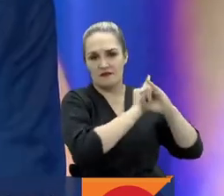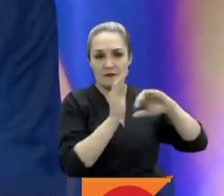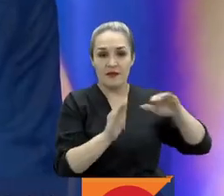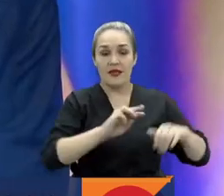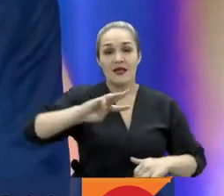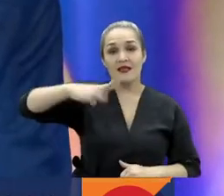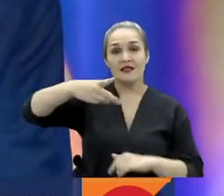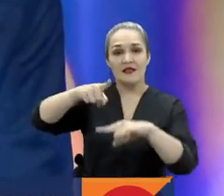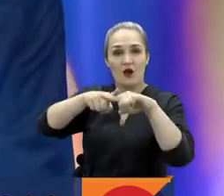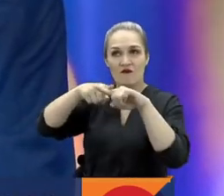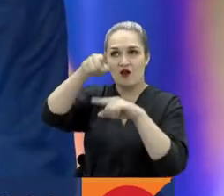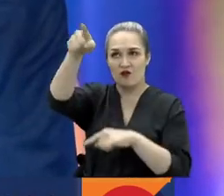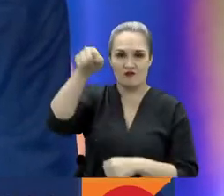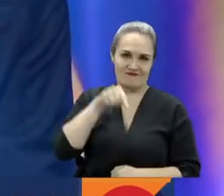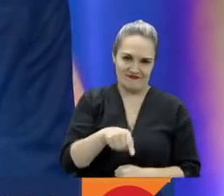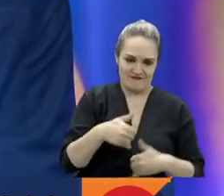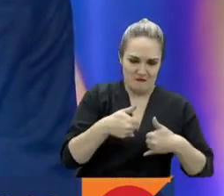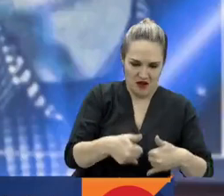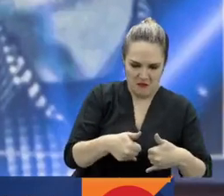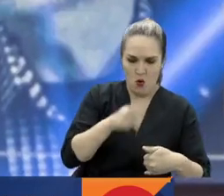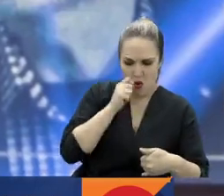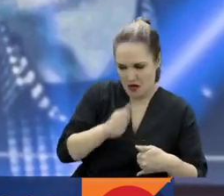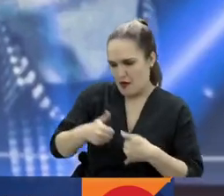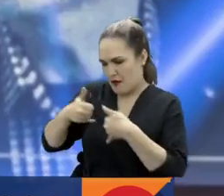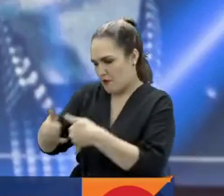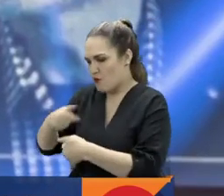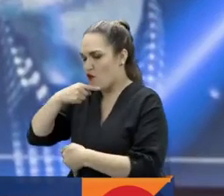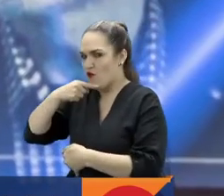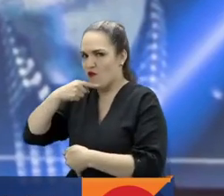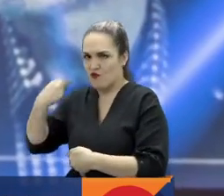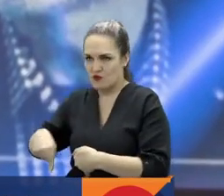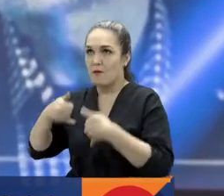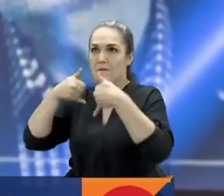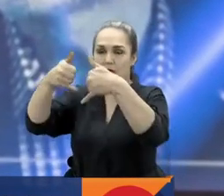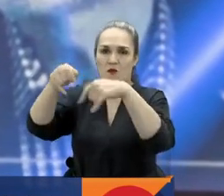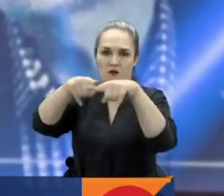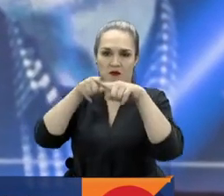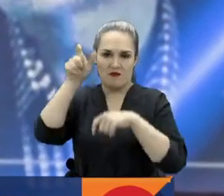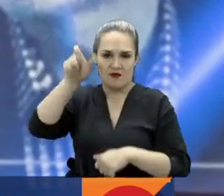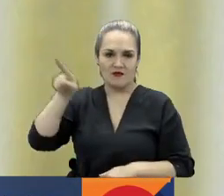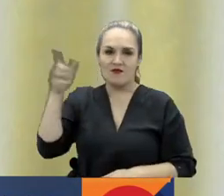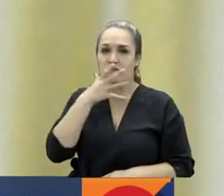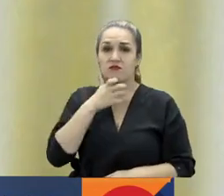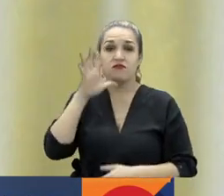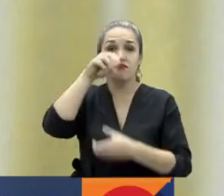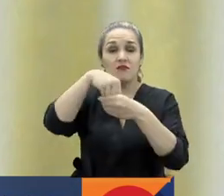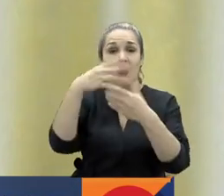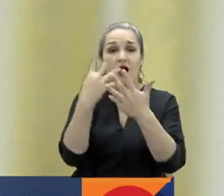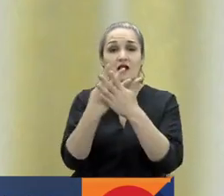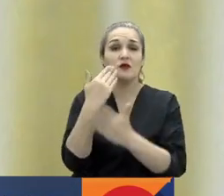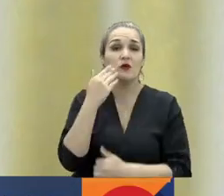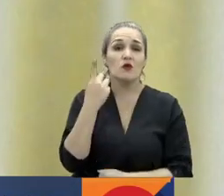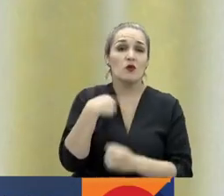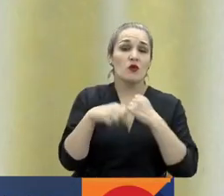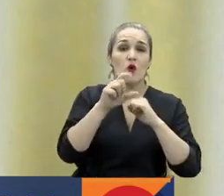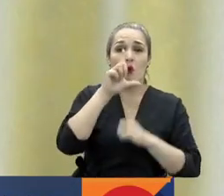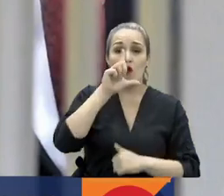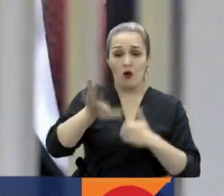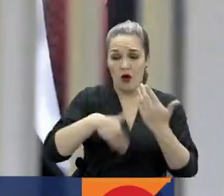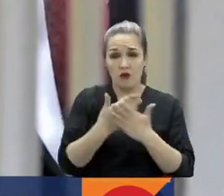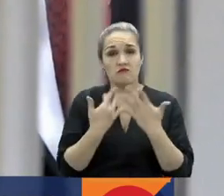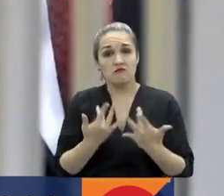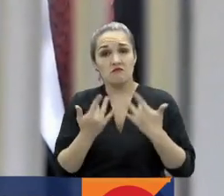bielorruso Álex beliatsky fundador de la ong de defensa de los Derechos Humanos viasna quien se encuentra encarcelado desde julio del año pasado a la espera de un